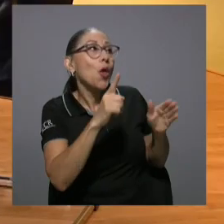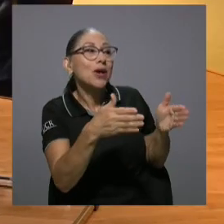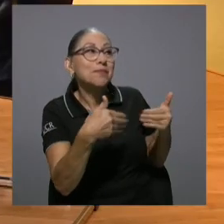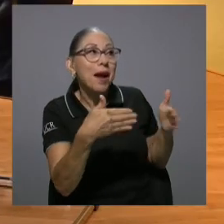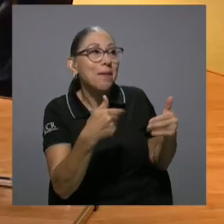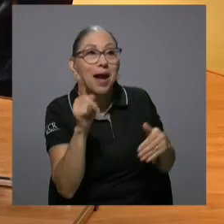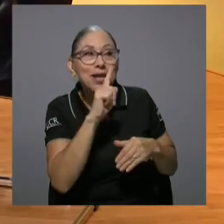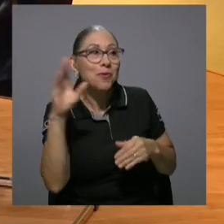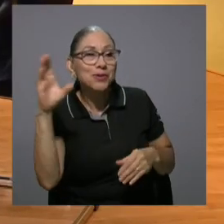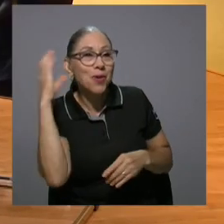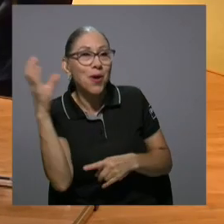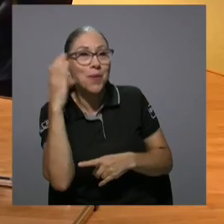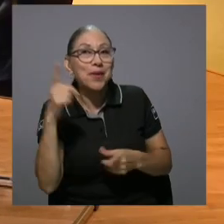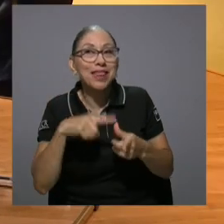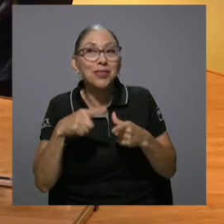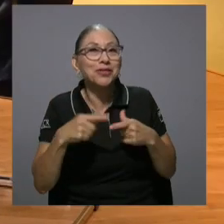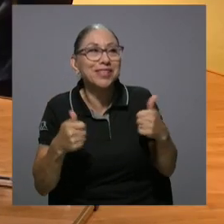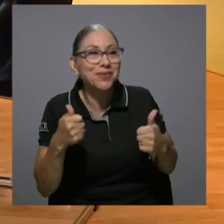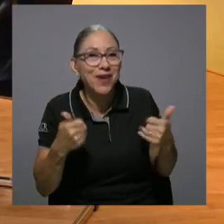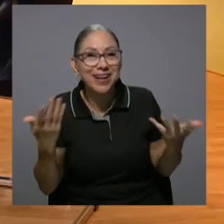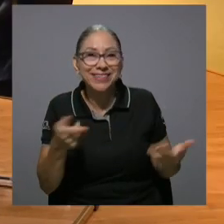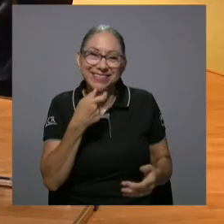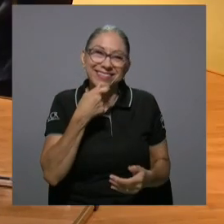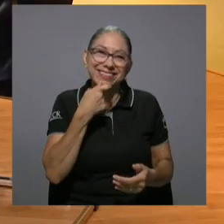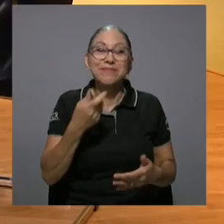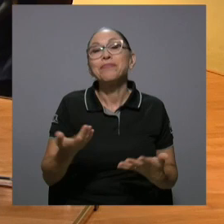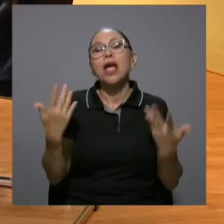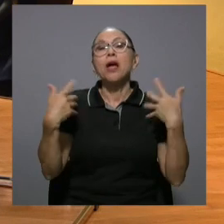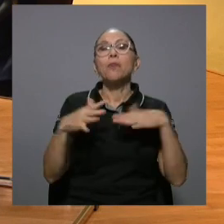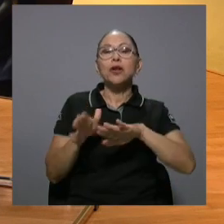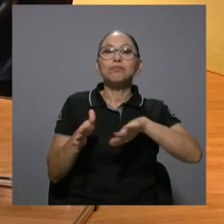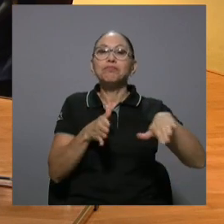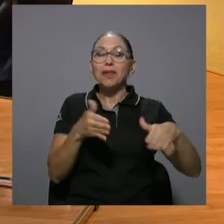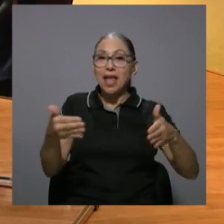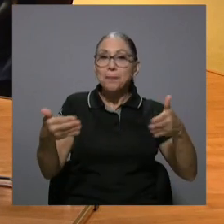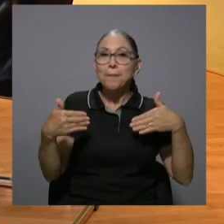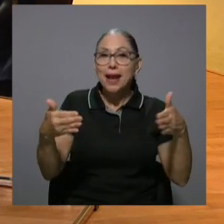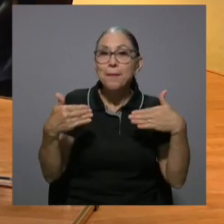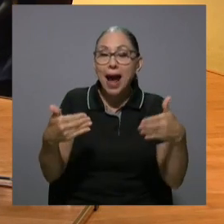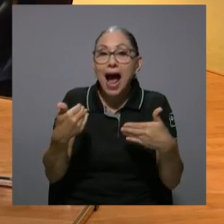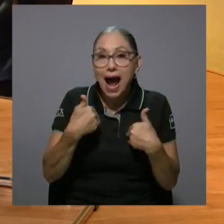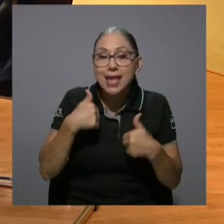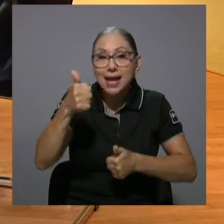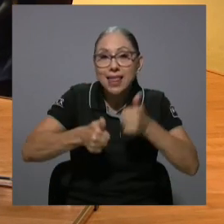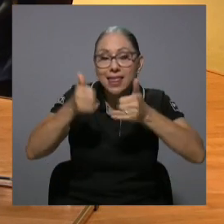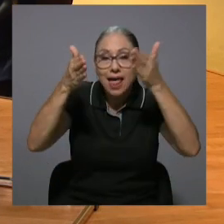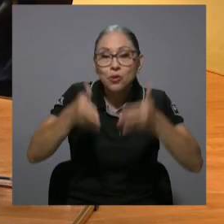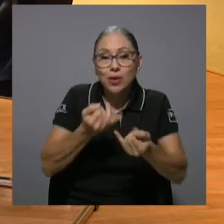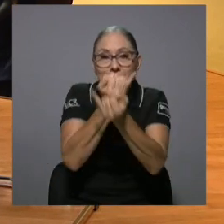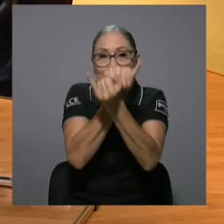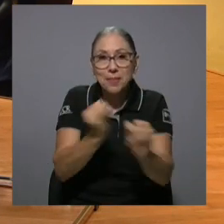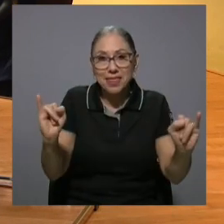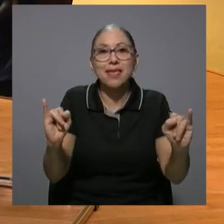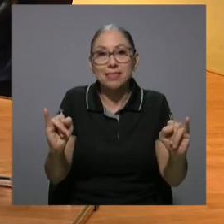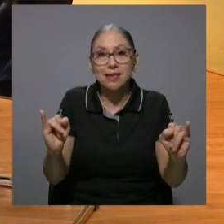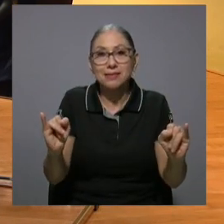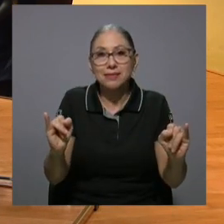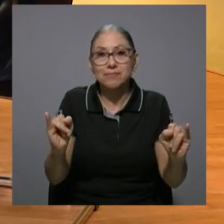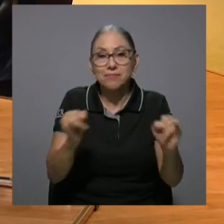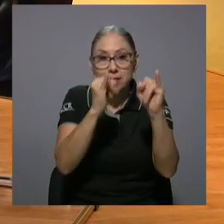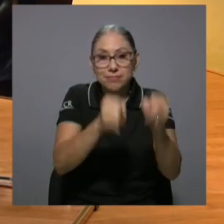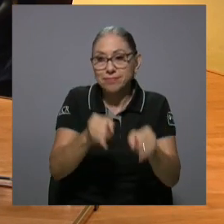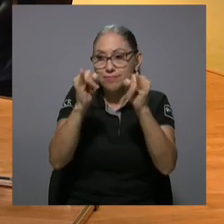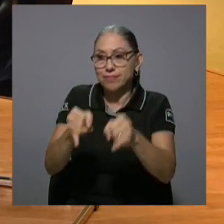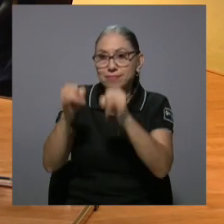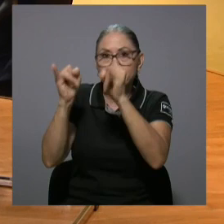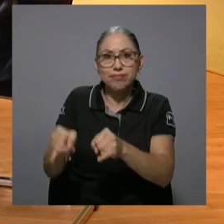Entonces, no, lo que pasa, bueno, en Panamá curiosamente hay las candidaturas independientes, cosa que es muy